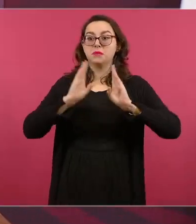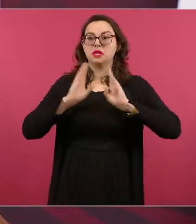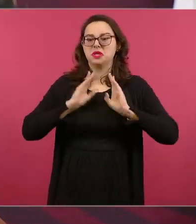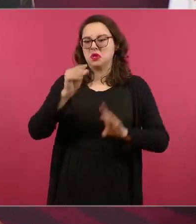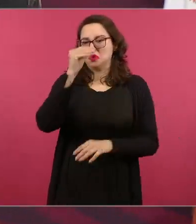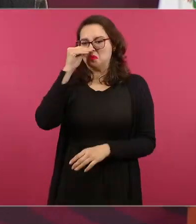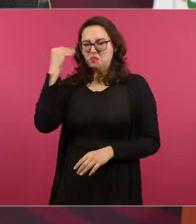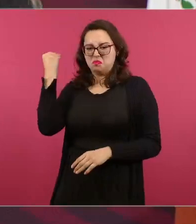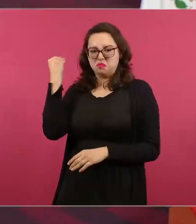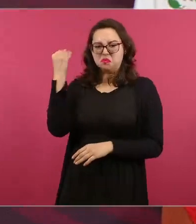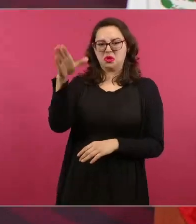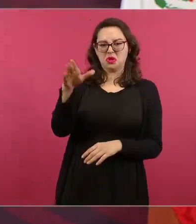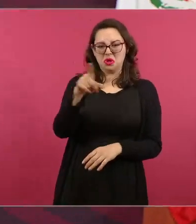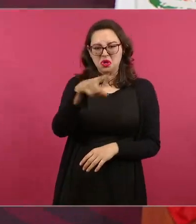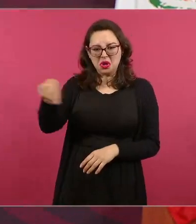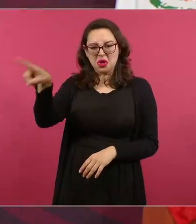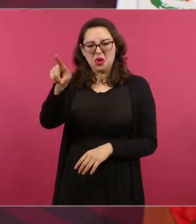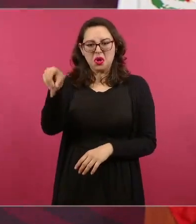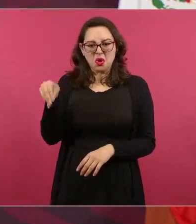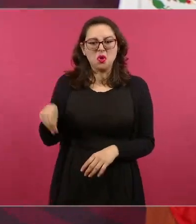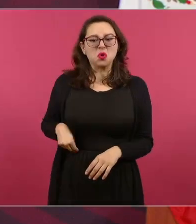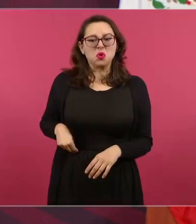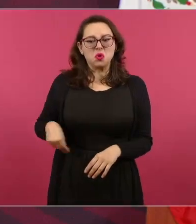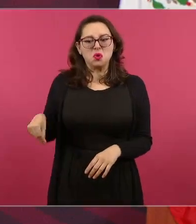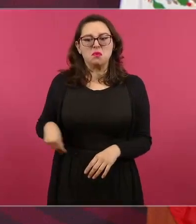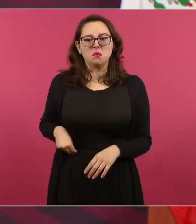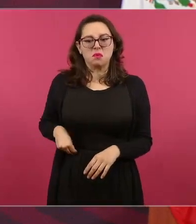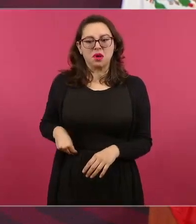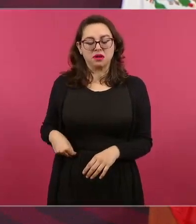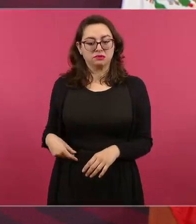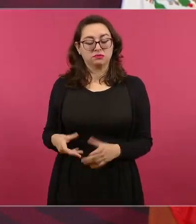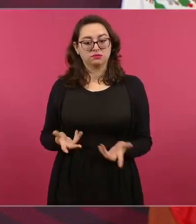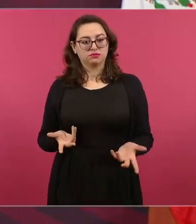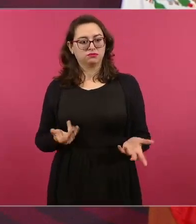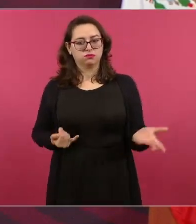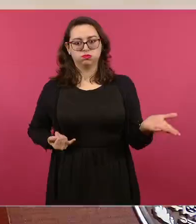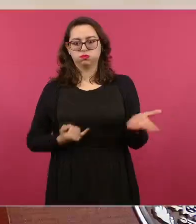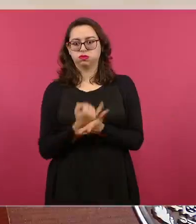así, ya por consigna,